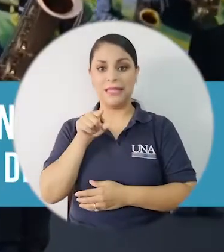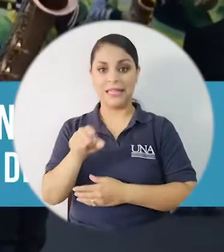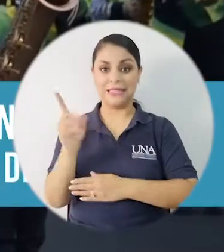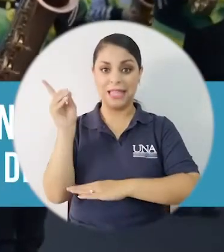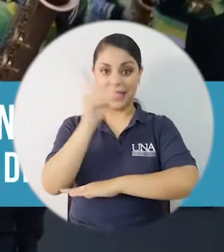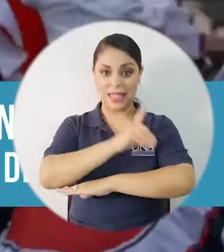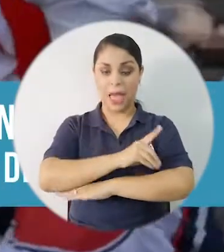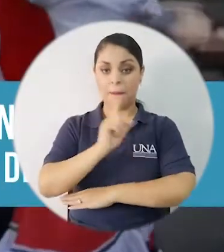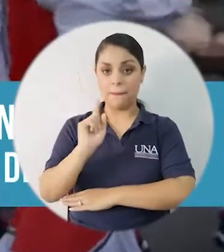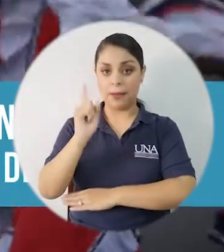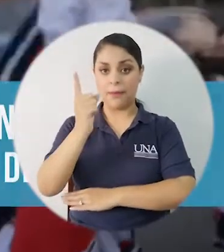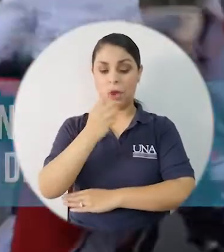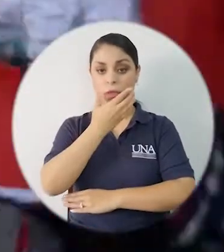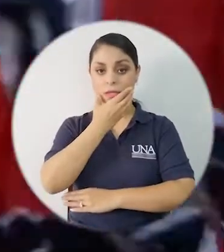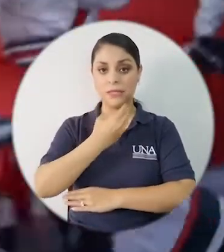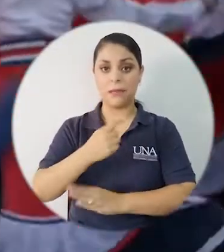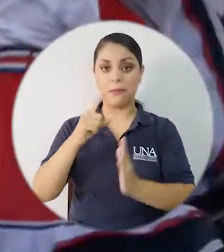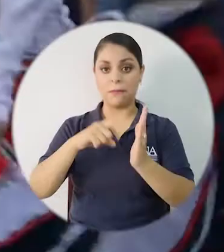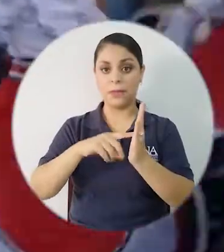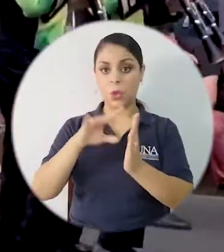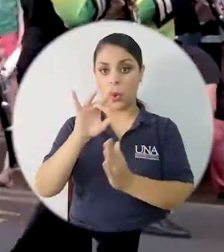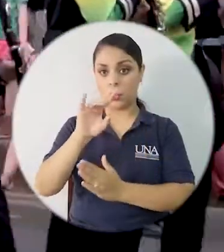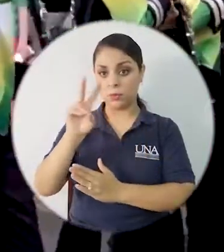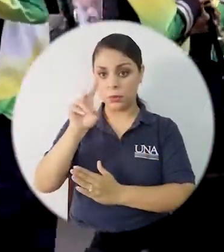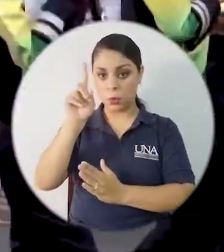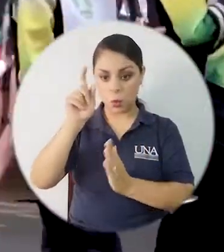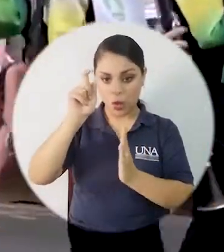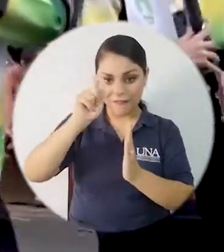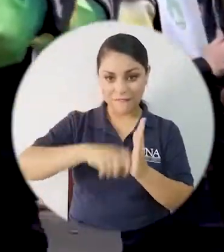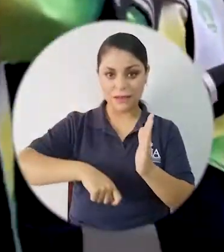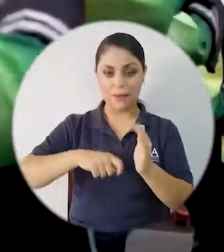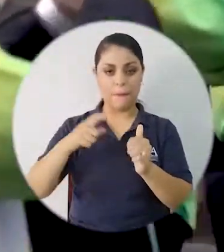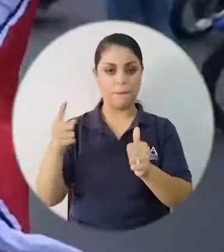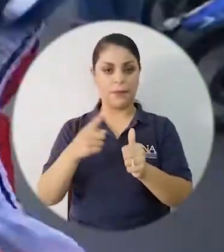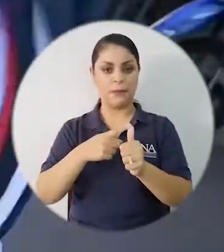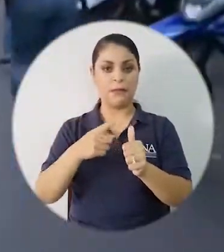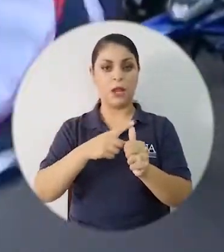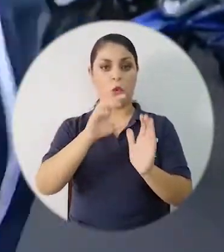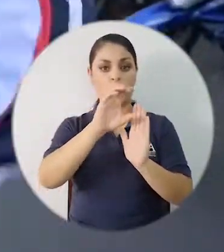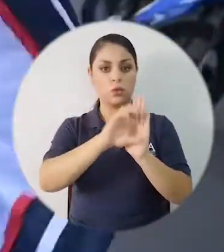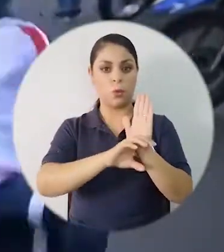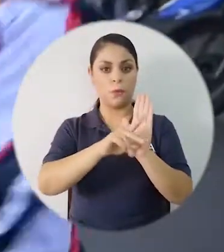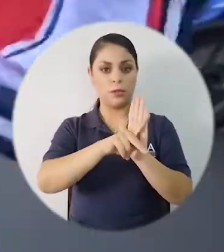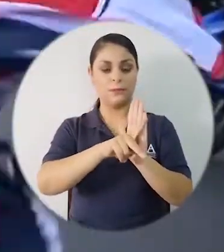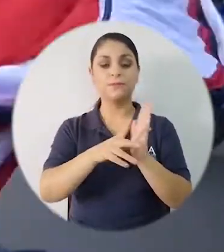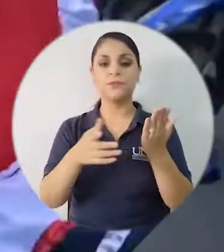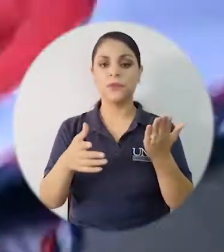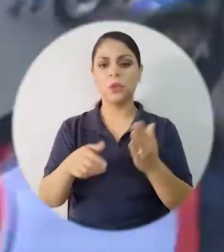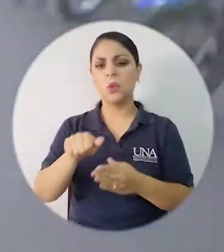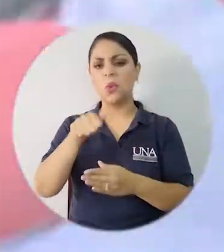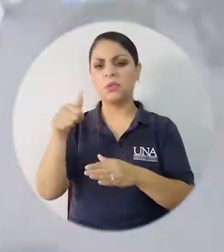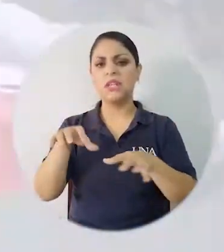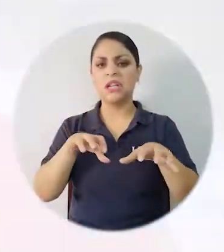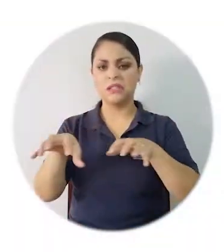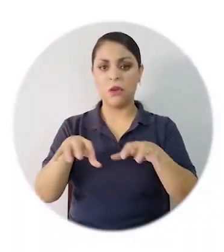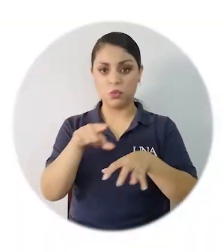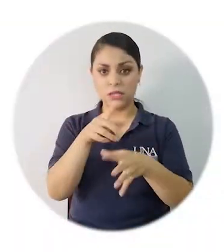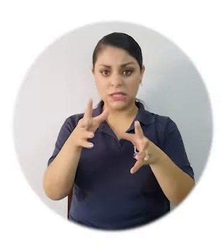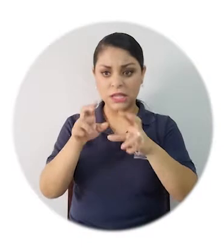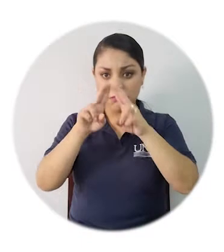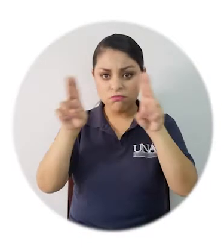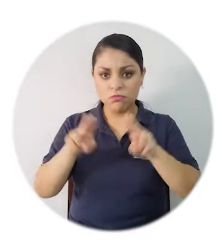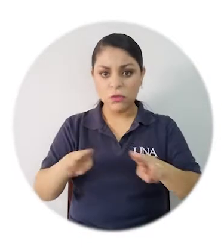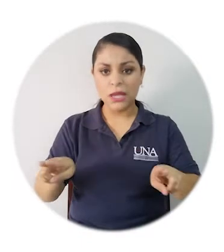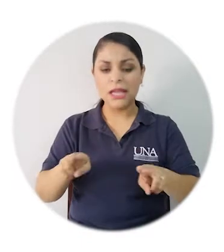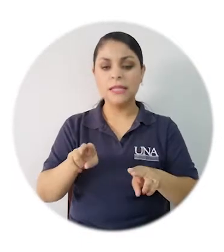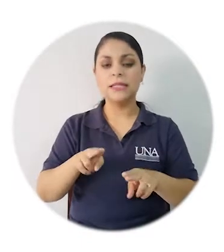además fue el día, el 1 de diciembre de 1821, en que se firma nuestra primera constitución. Hay otras actividades por ahí que pueden